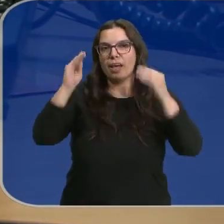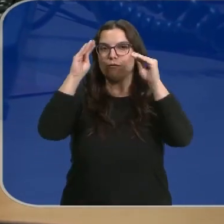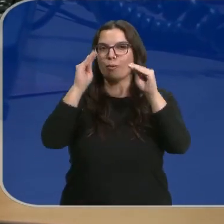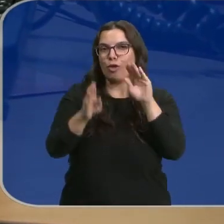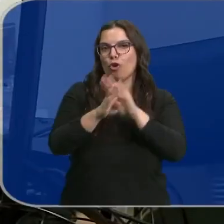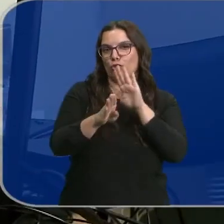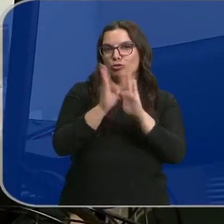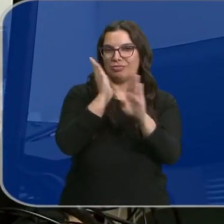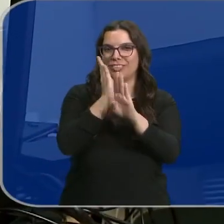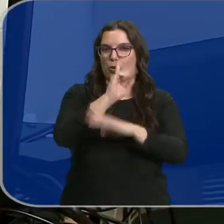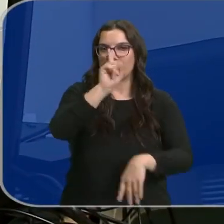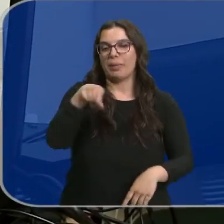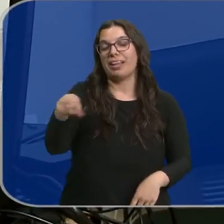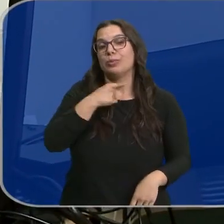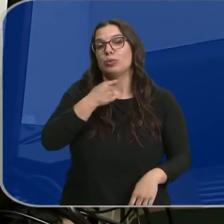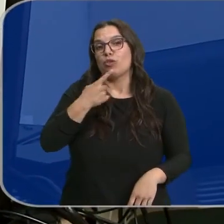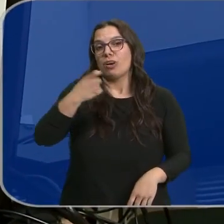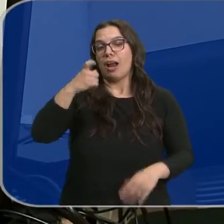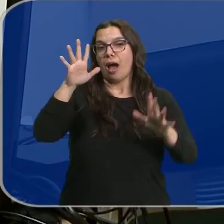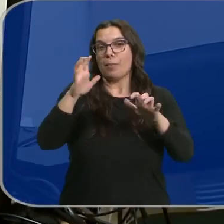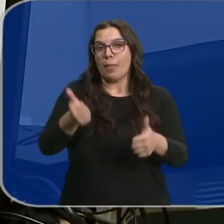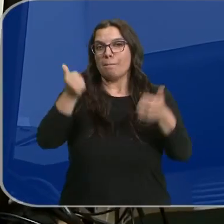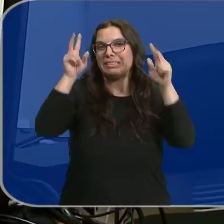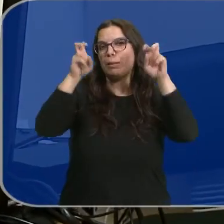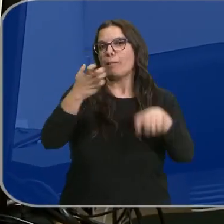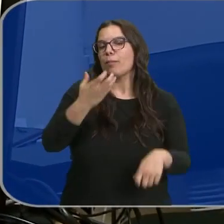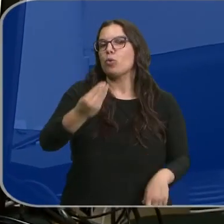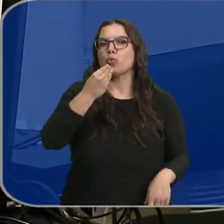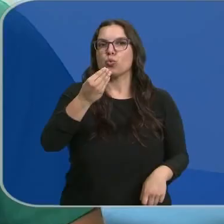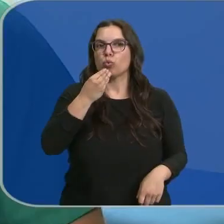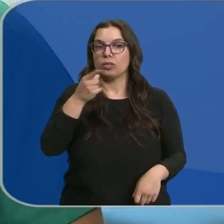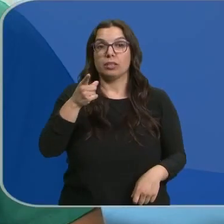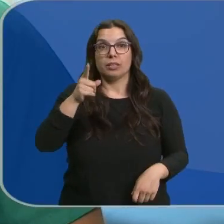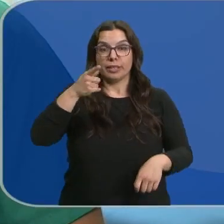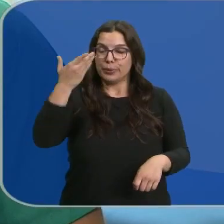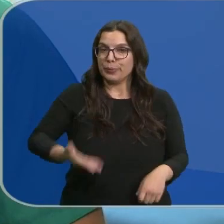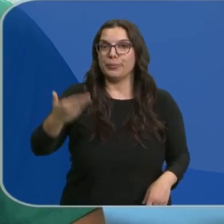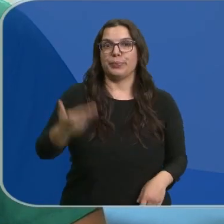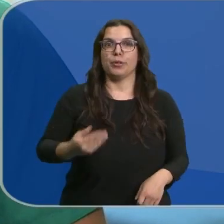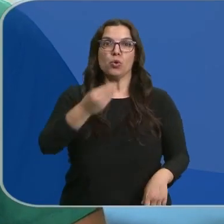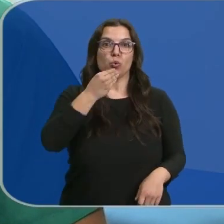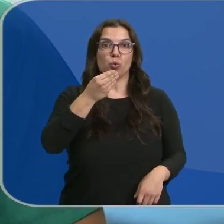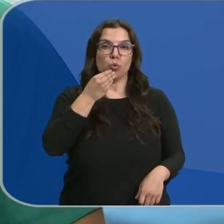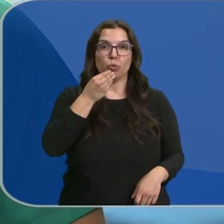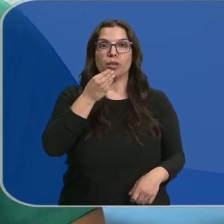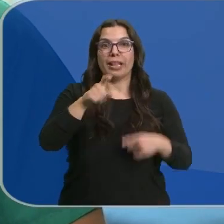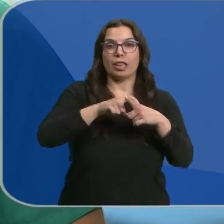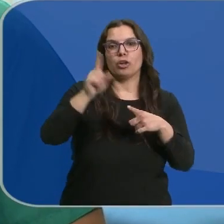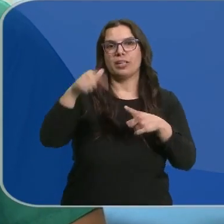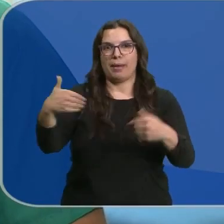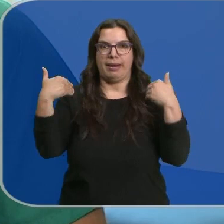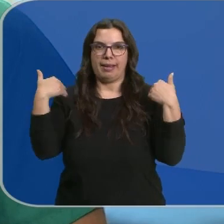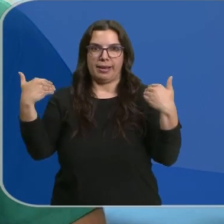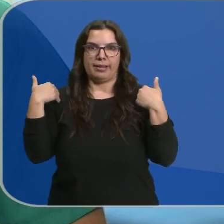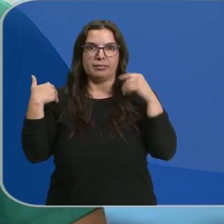formación continua. A él le gustaría aprender más sobre nutrición. Que es un pilar fundamental, tanto la nutrición como el ejercicio